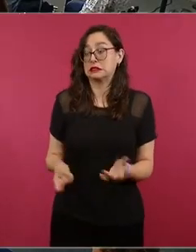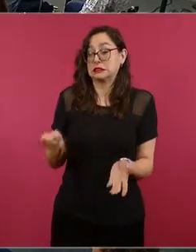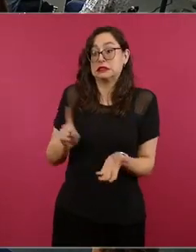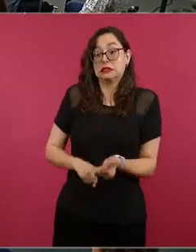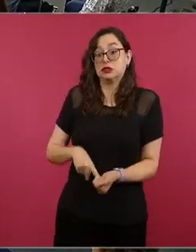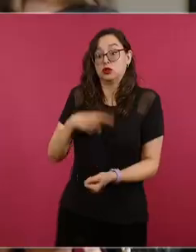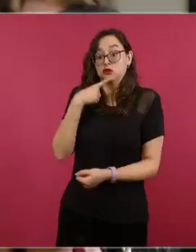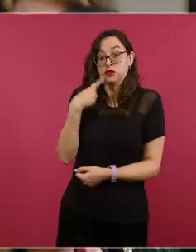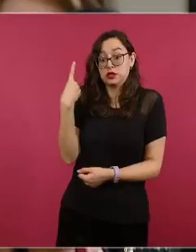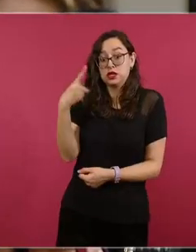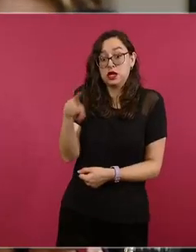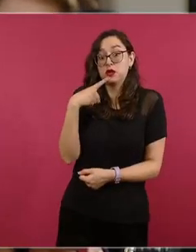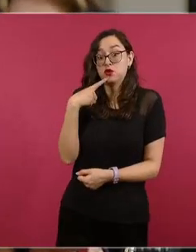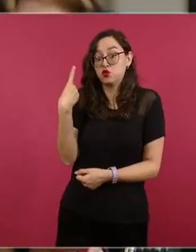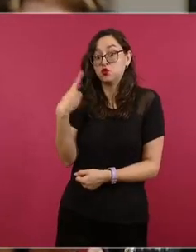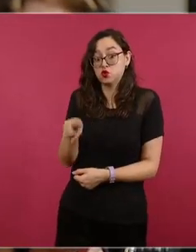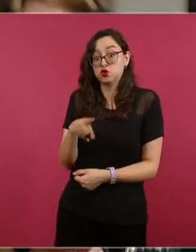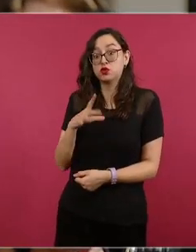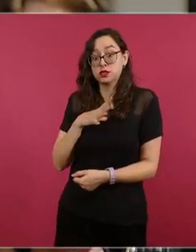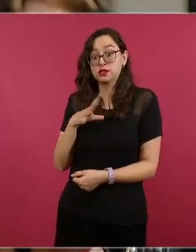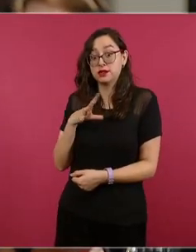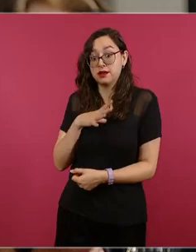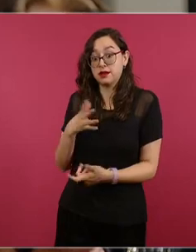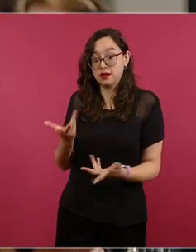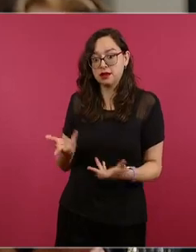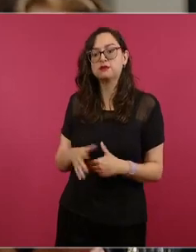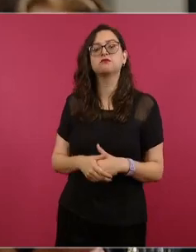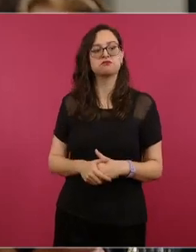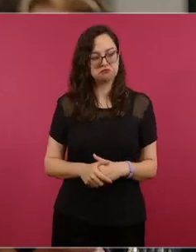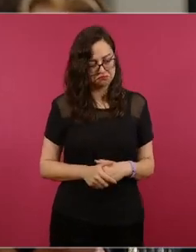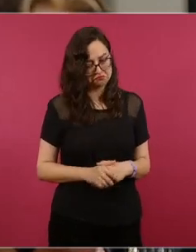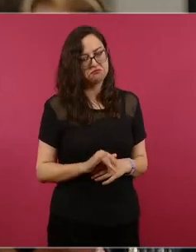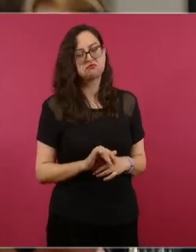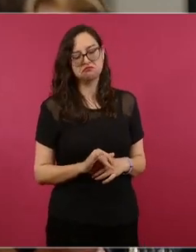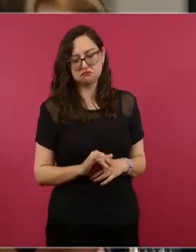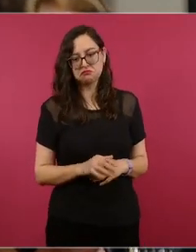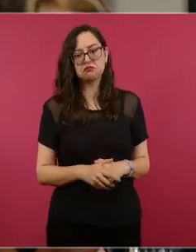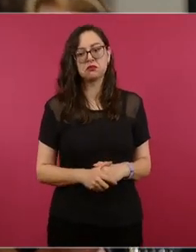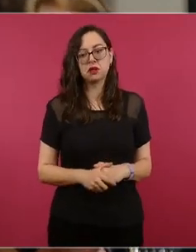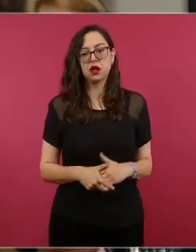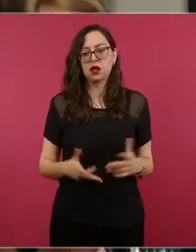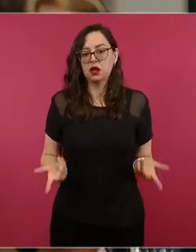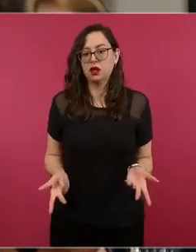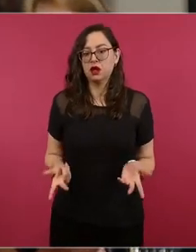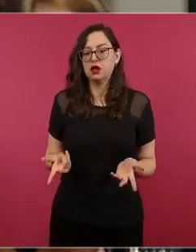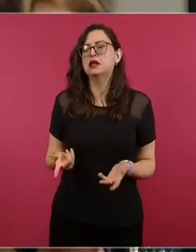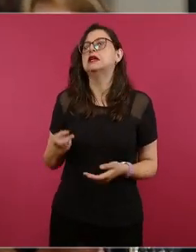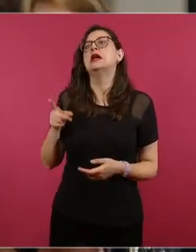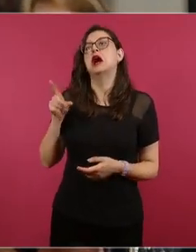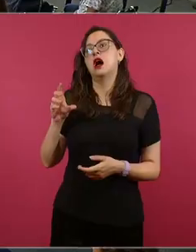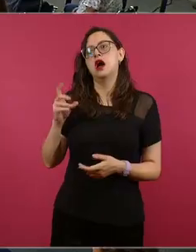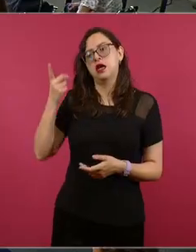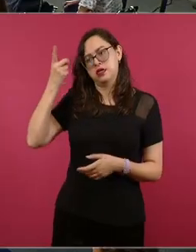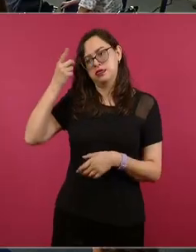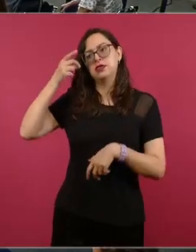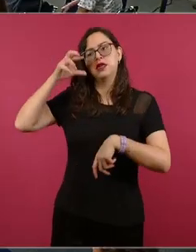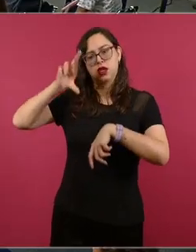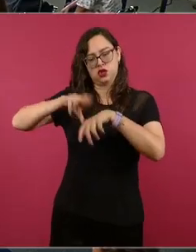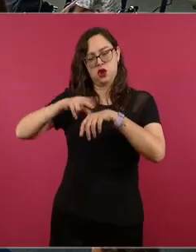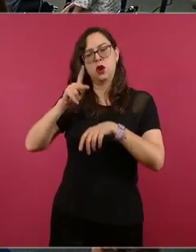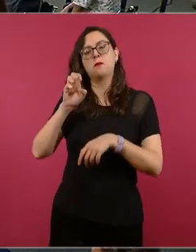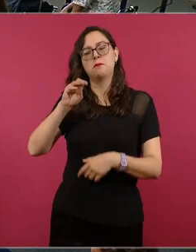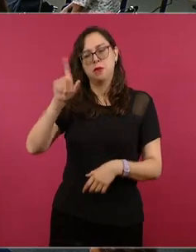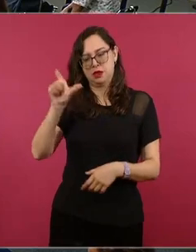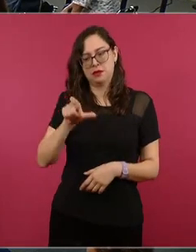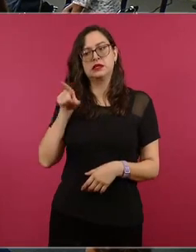los mismos trabajadores ya han denunciado esto. Sí. Sí, y pese a que el ingeniero Octavio López está pendiente de todo,